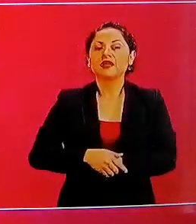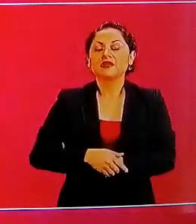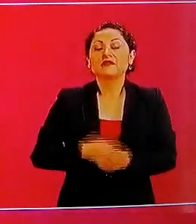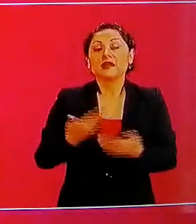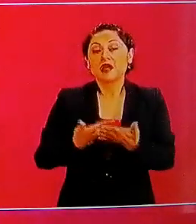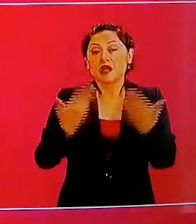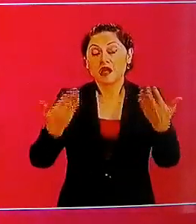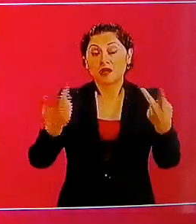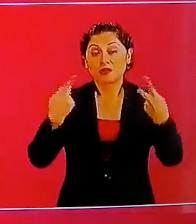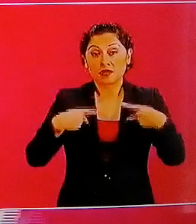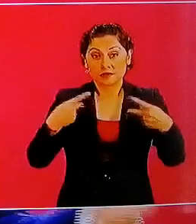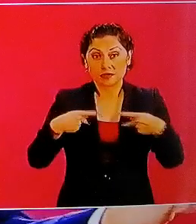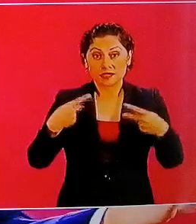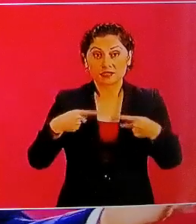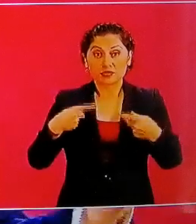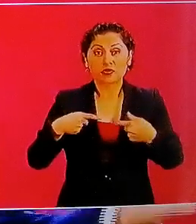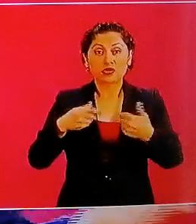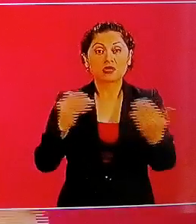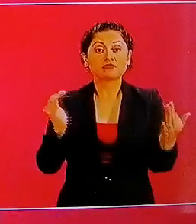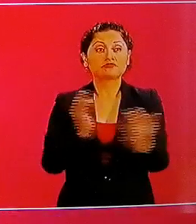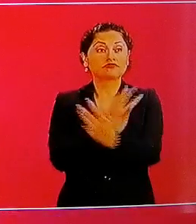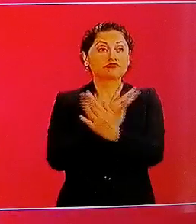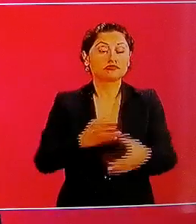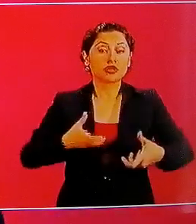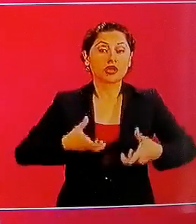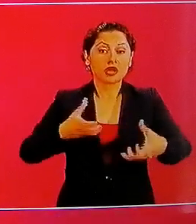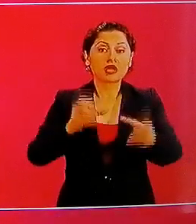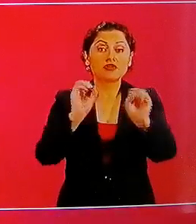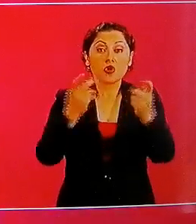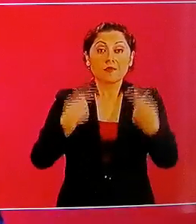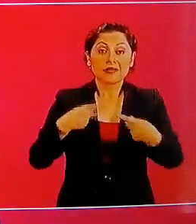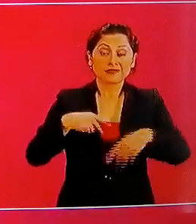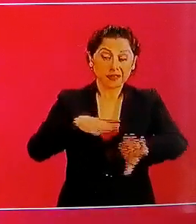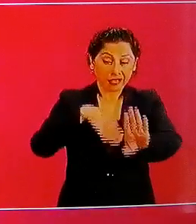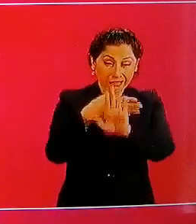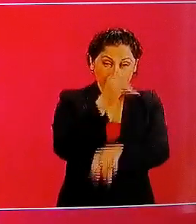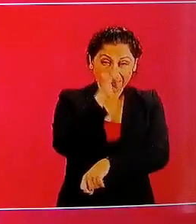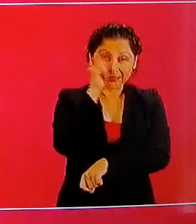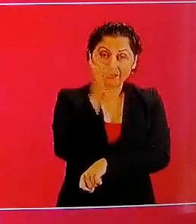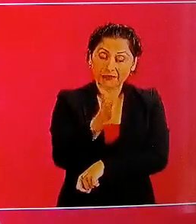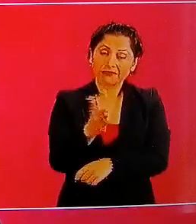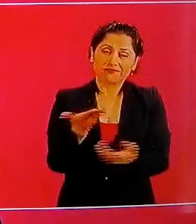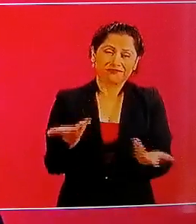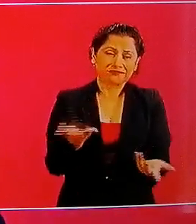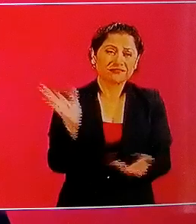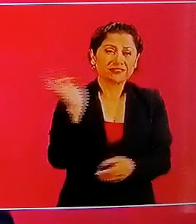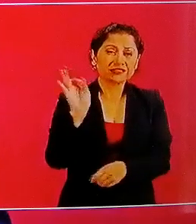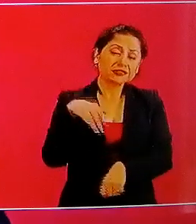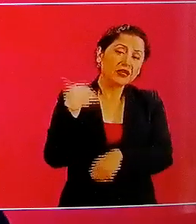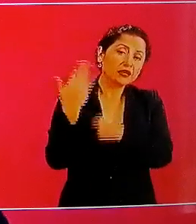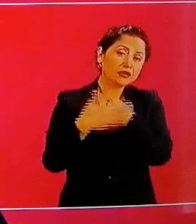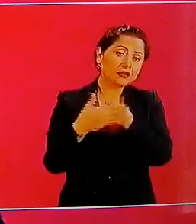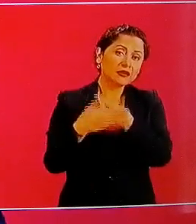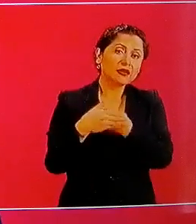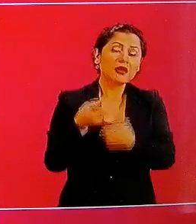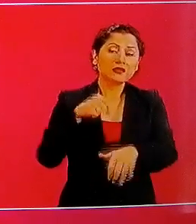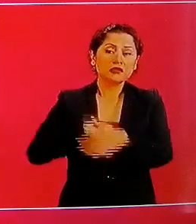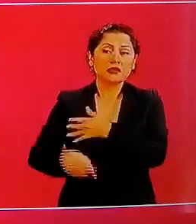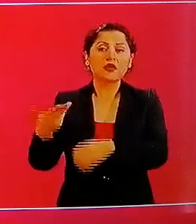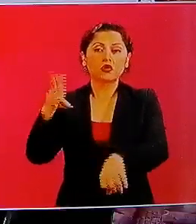hoy circulan o incluso ellos, los que están agrediendo, no tengan que llegar a la hospitalización, no tengan que llegar